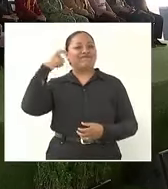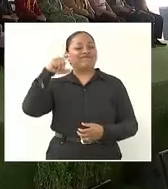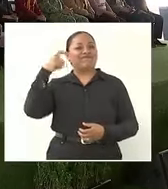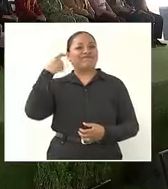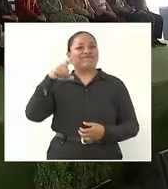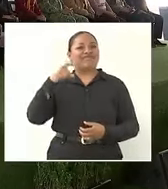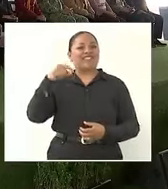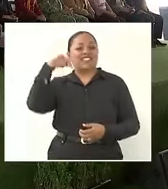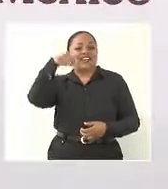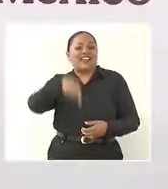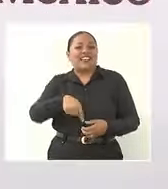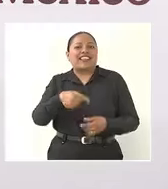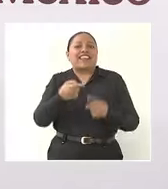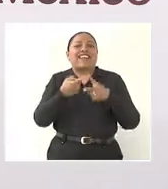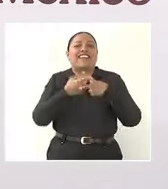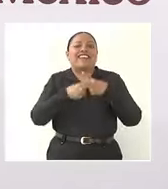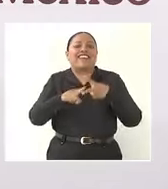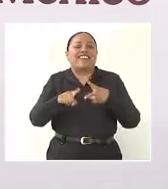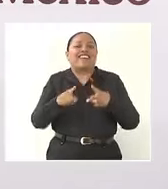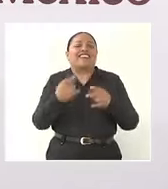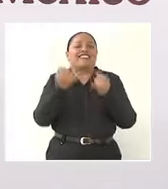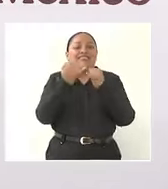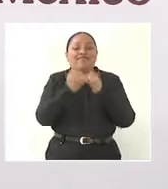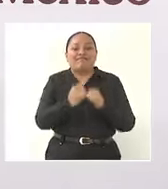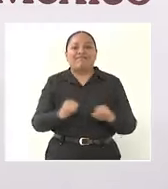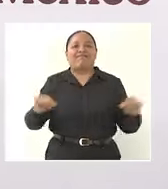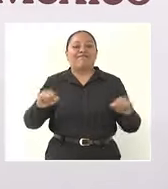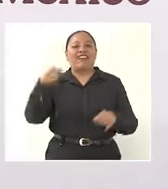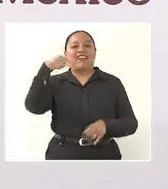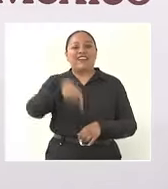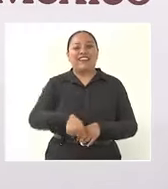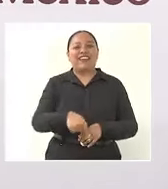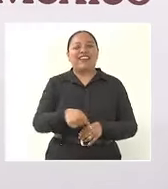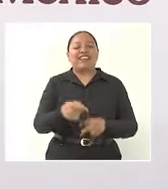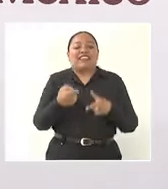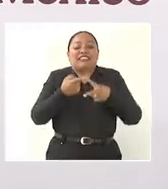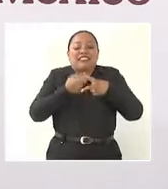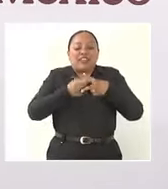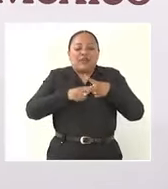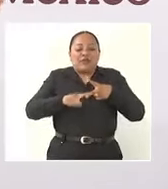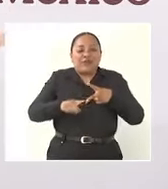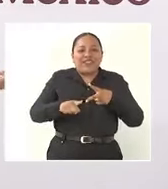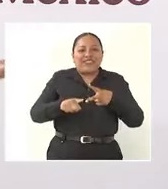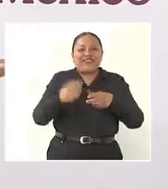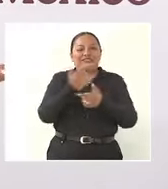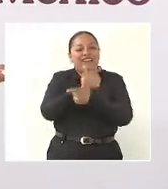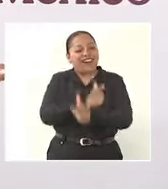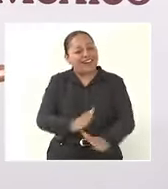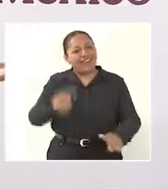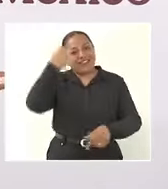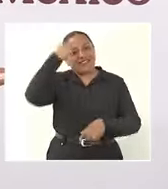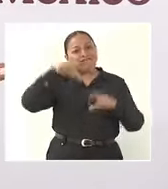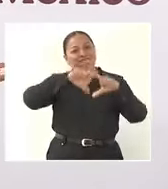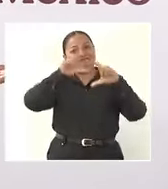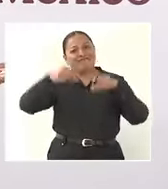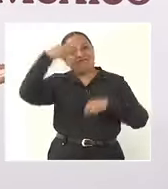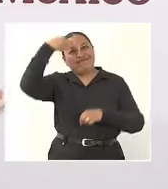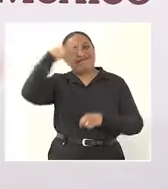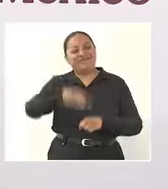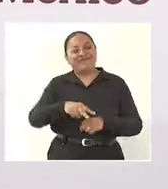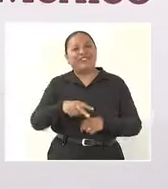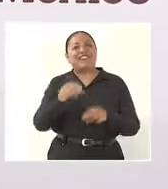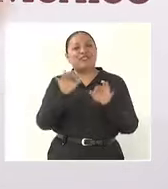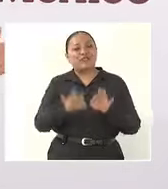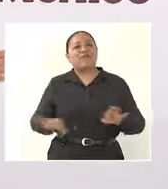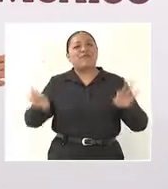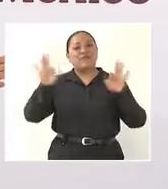la independencia y donde se forjó la libertad de nuestro país, es emocionante presenciar el arranque